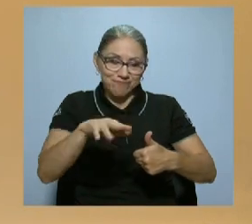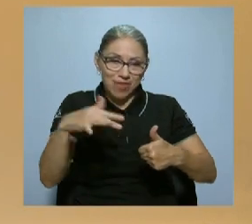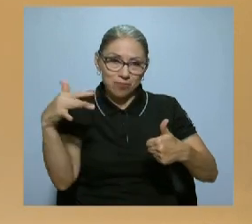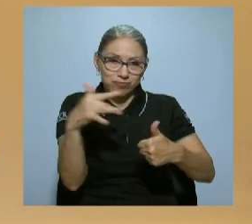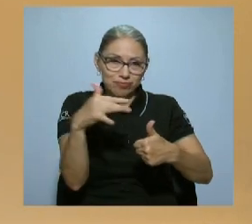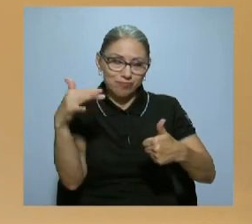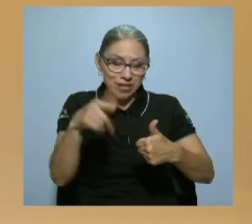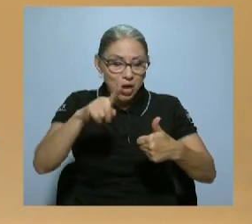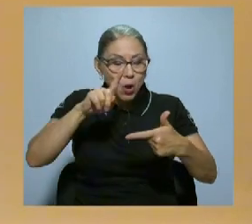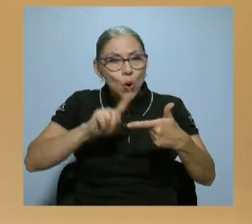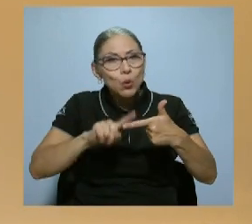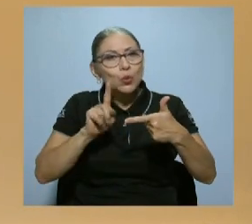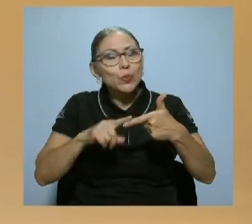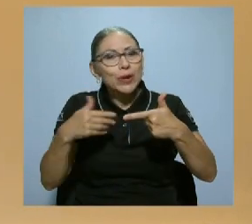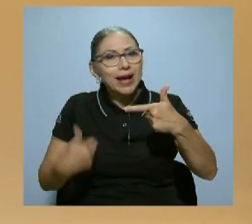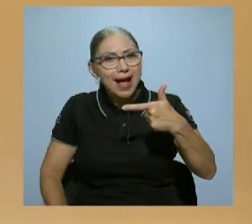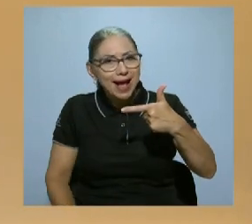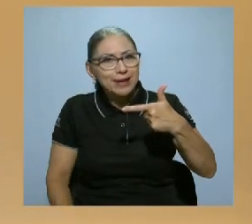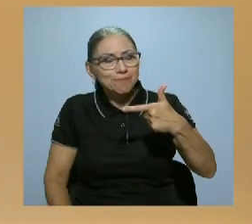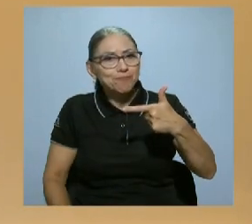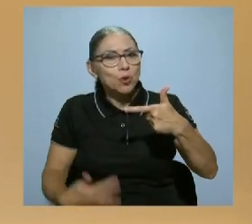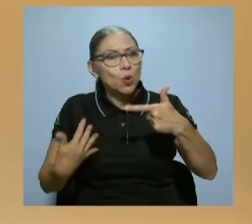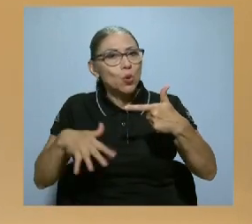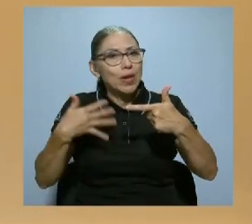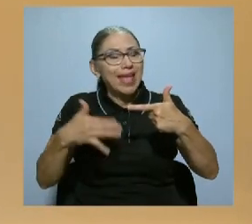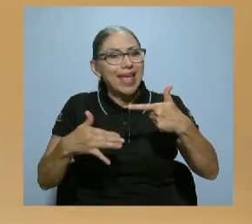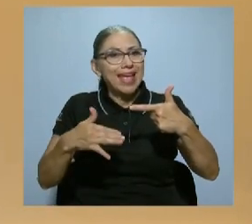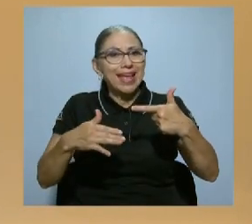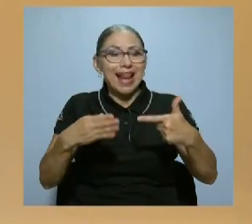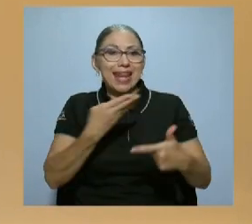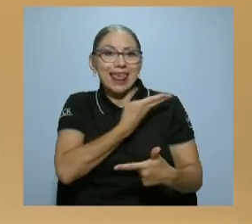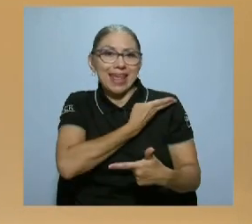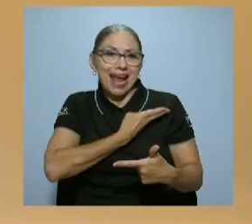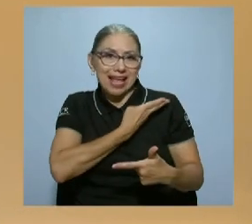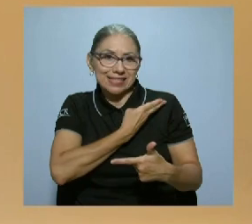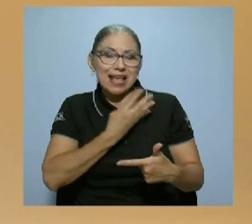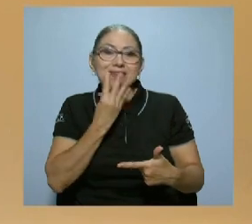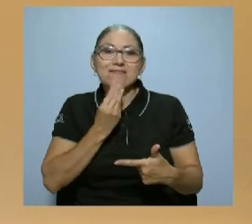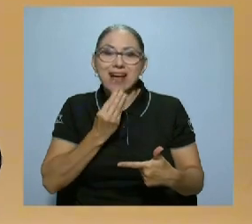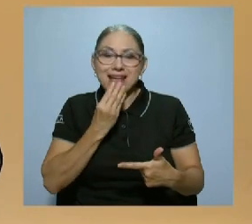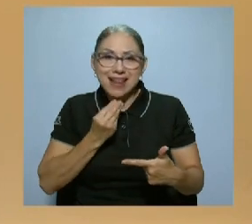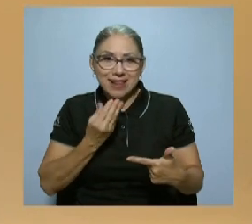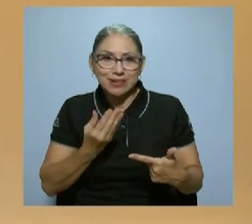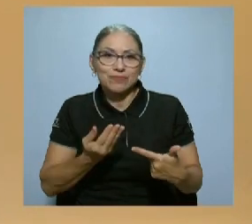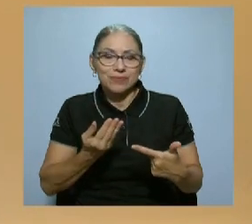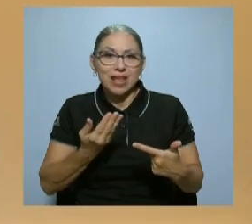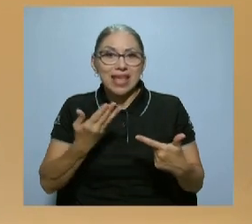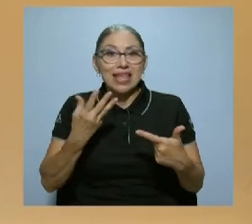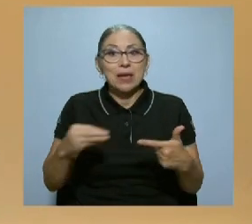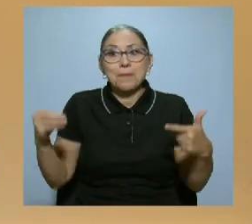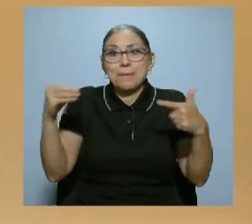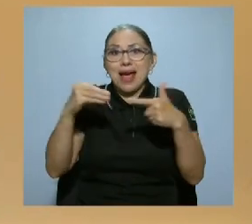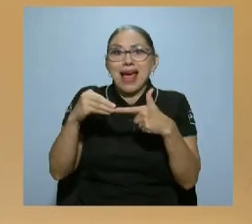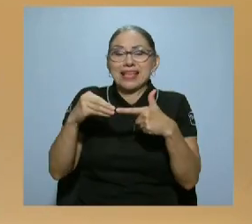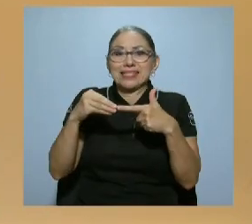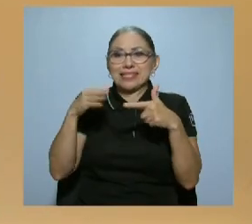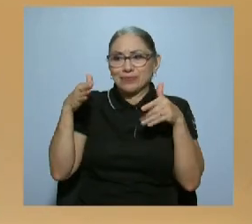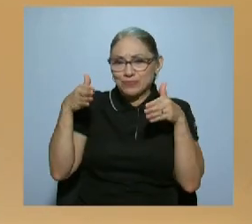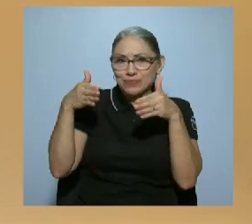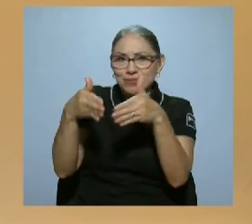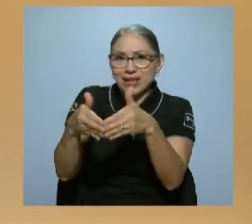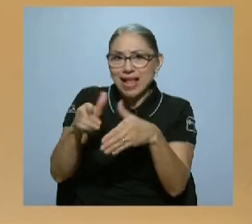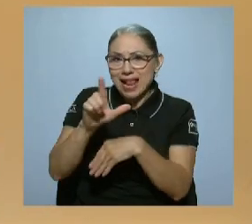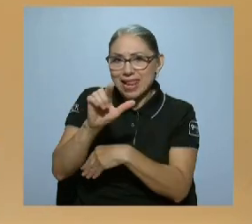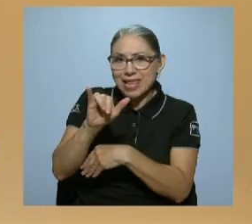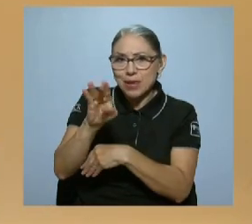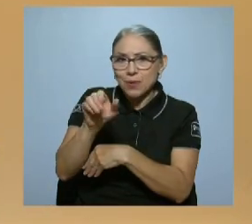otro muy caliente en el área de Gaza, Israel, que se ha calentado un poco más hacia Líbano,